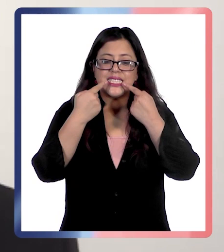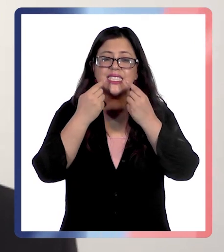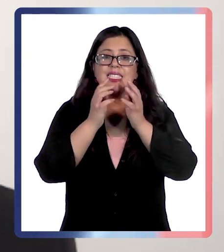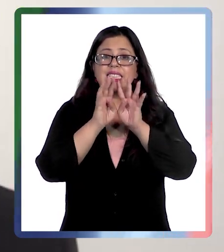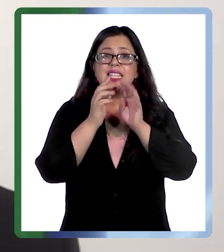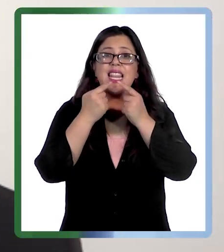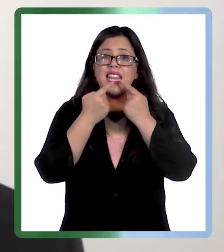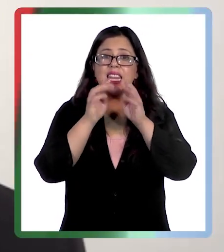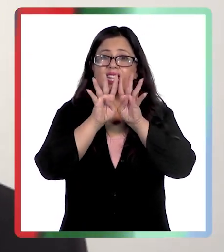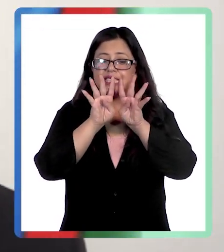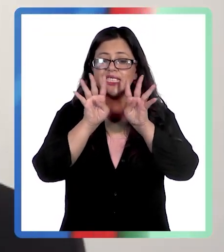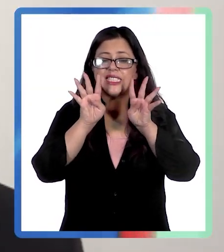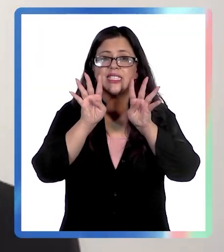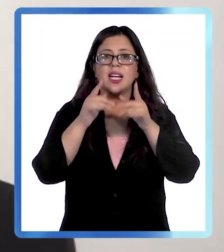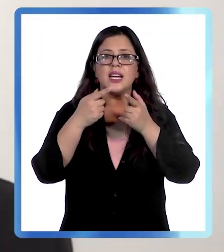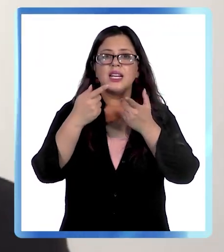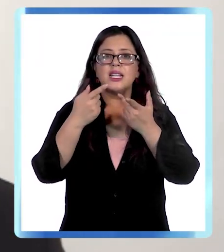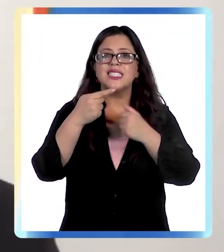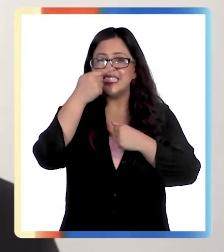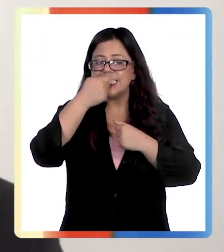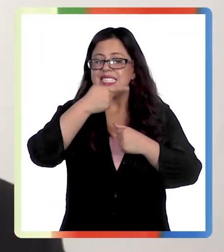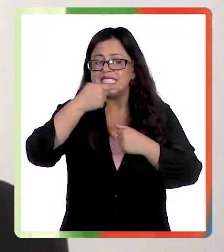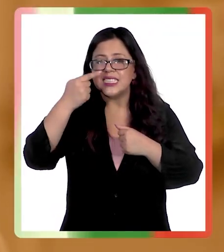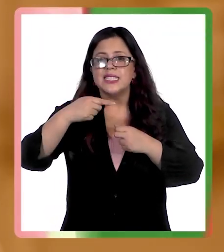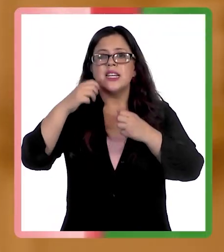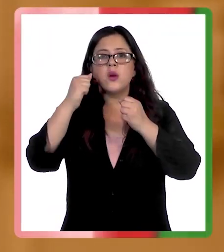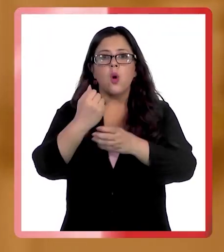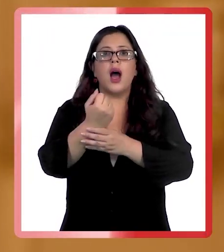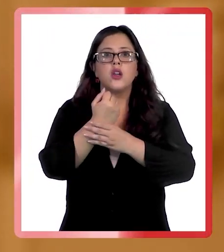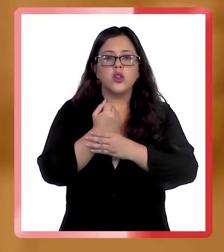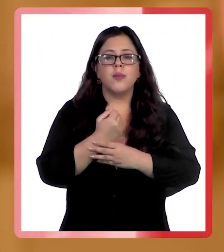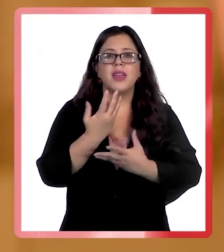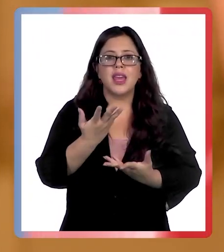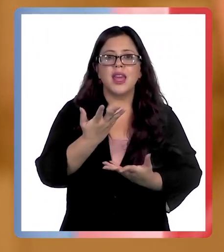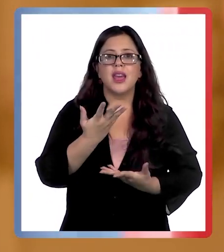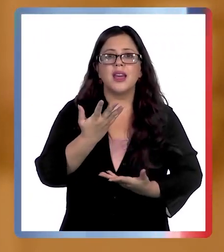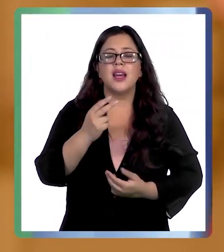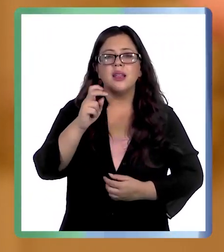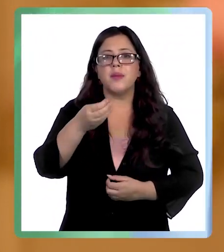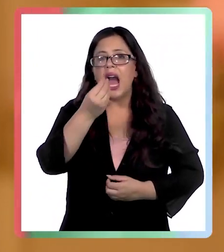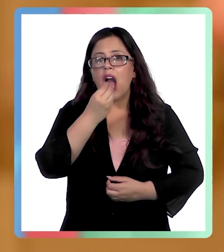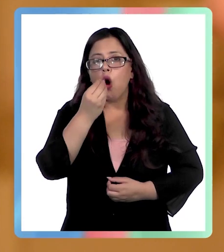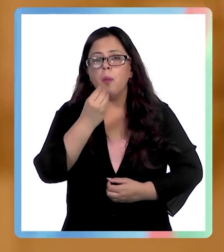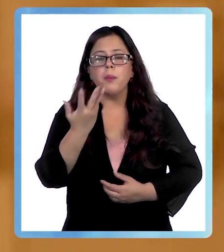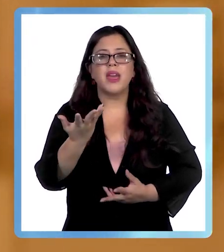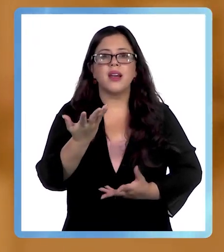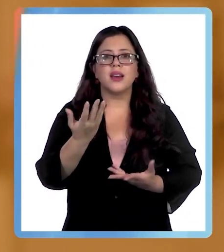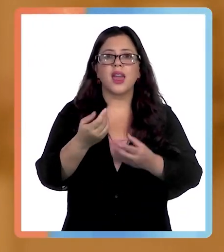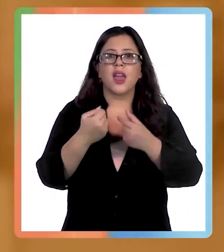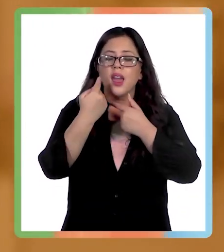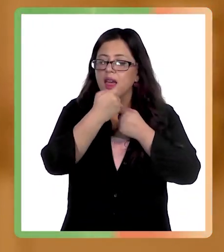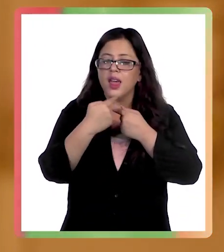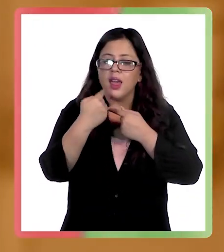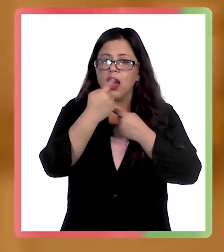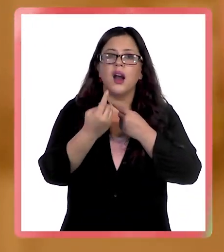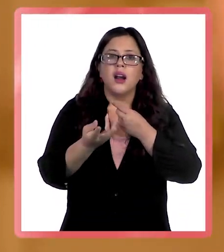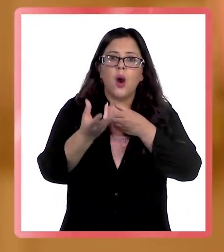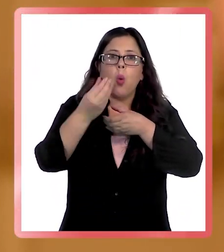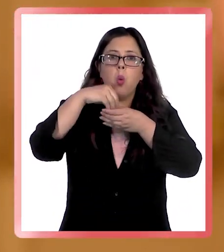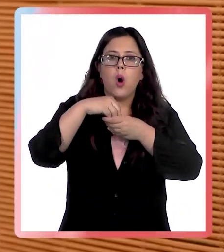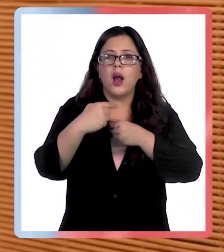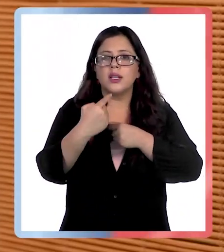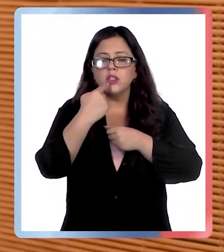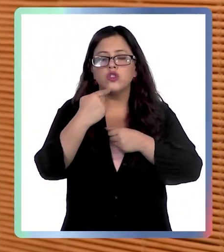mucho más separados cepillos interproximales me ayudan a eliminar la placa bacteriana la comida residual y todo